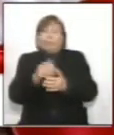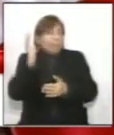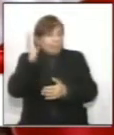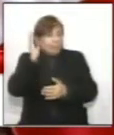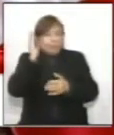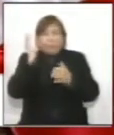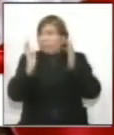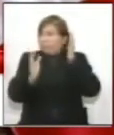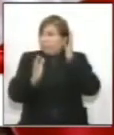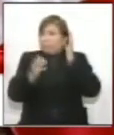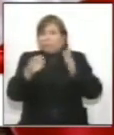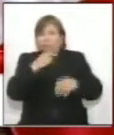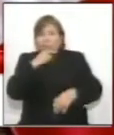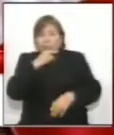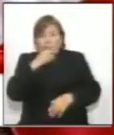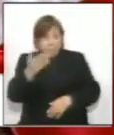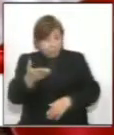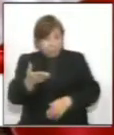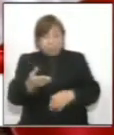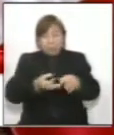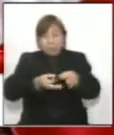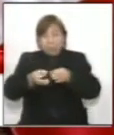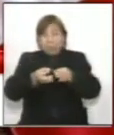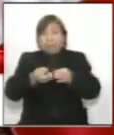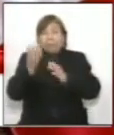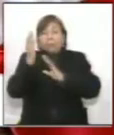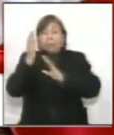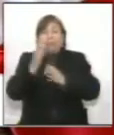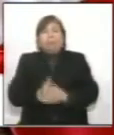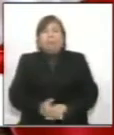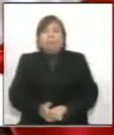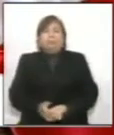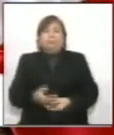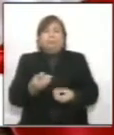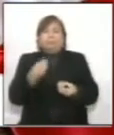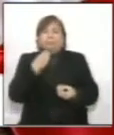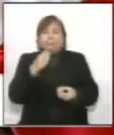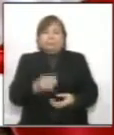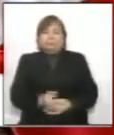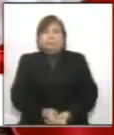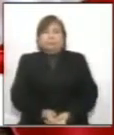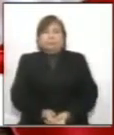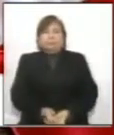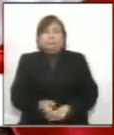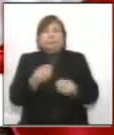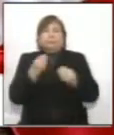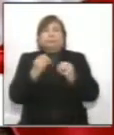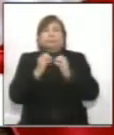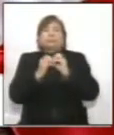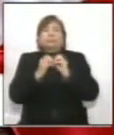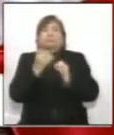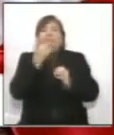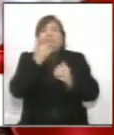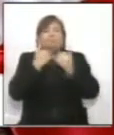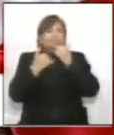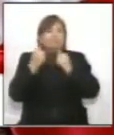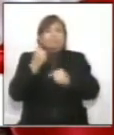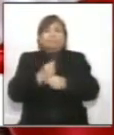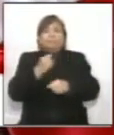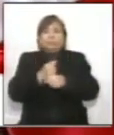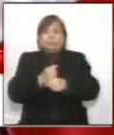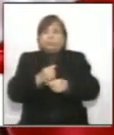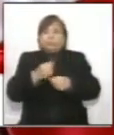señora ministra y poder explicar qué es lo que se ha hecho y por qué estamos en la condición que estamos? ¿Cómo se pretende resolver una falta de trabajo a los peruanos